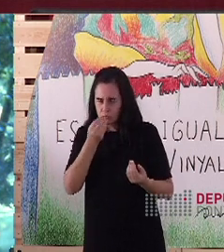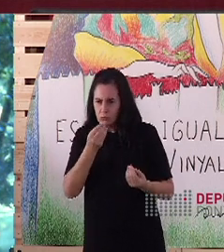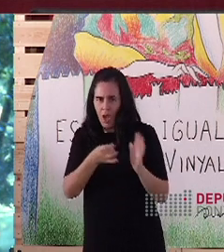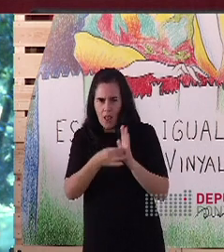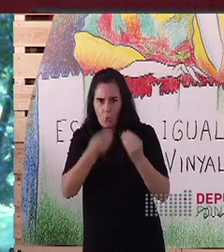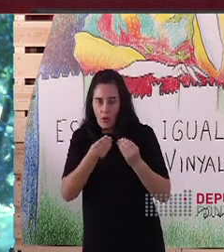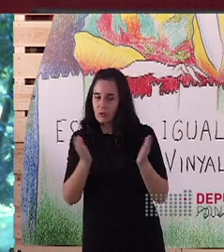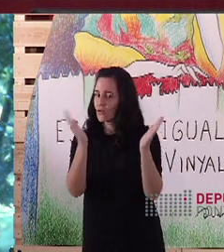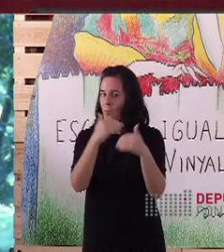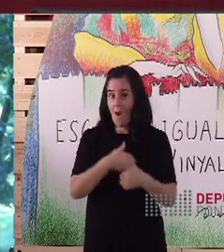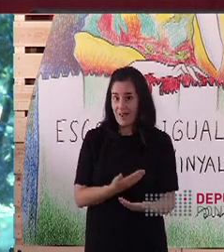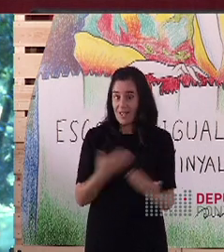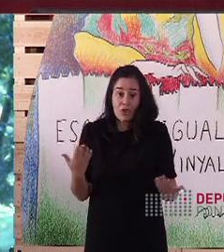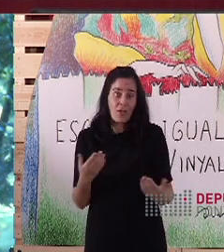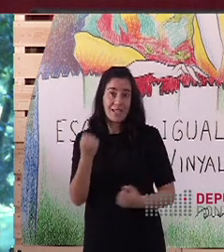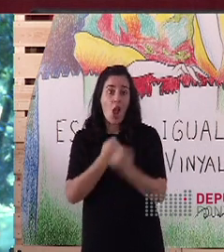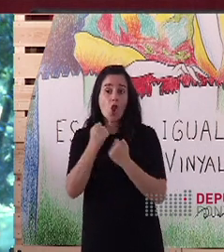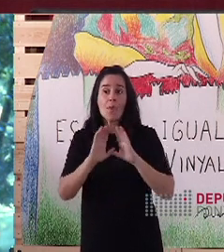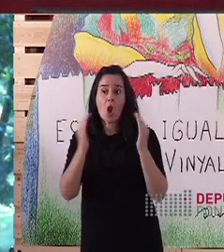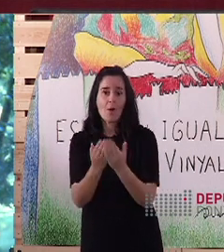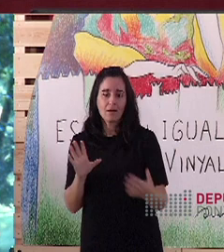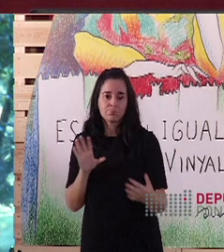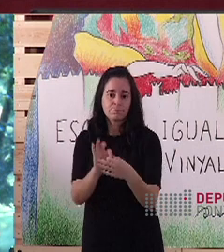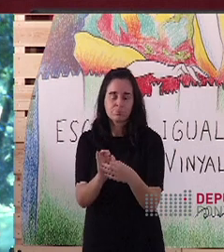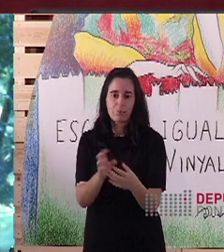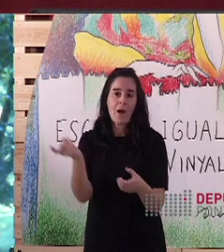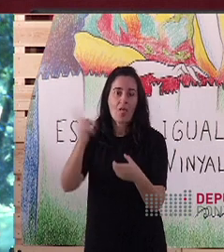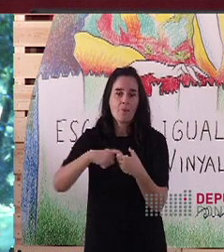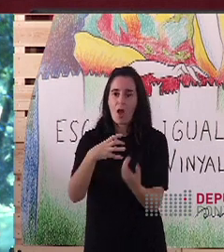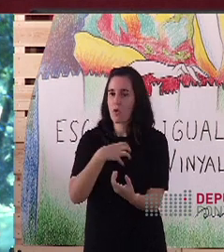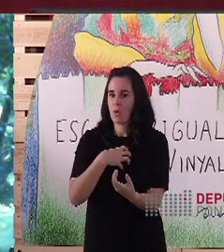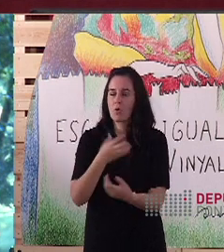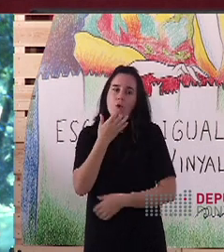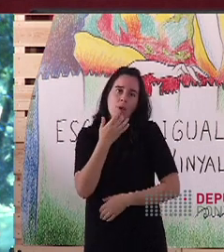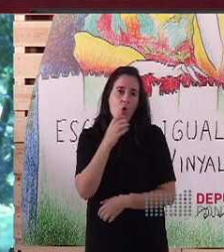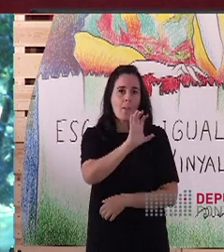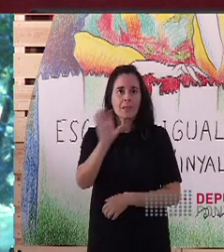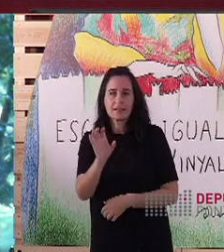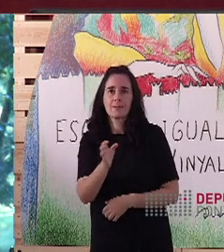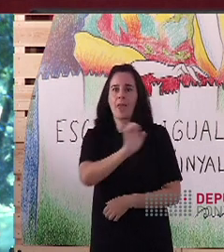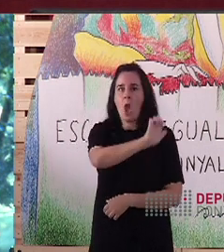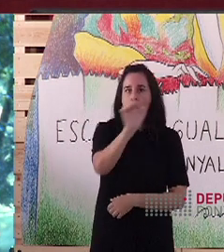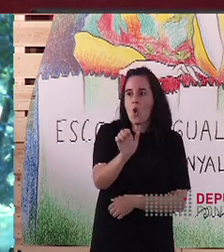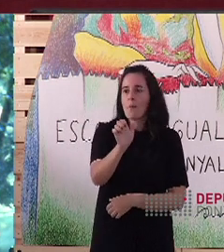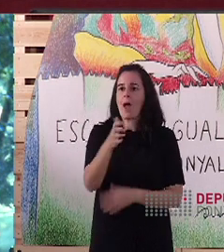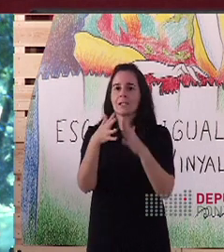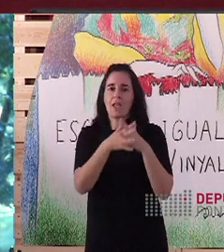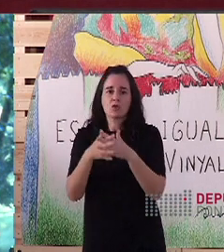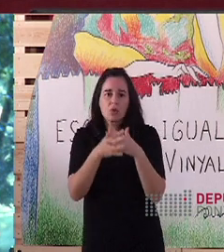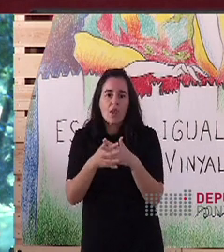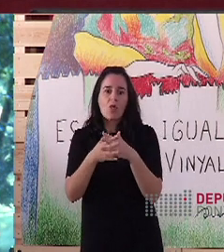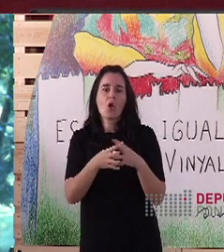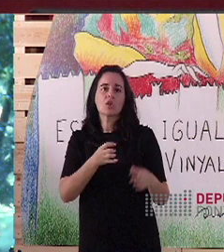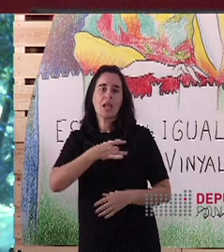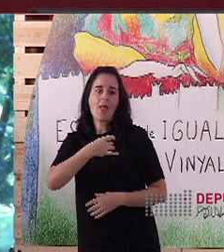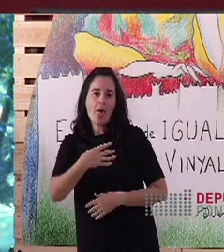engancharse a esa economía global. Hay otros países, está Europa, está Estados Unidos, está Canadá, hay otros países que